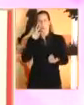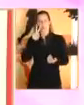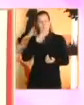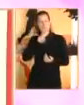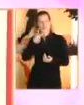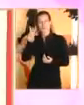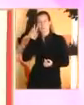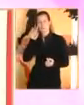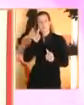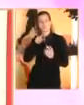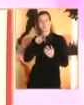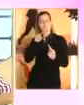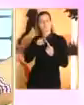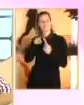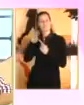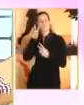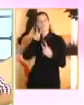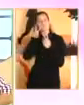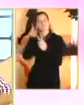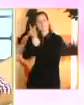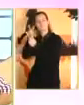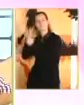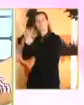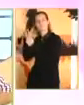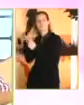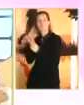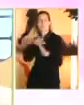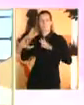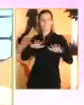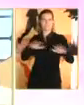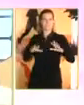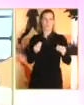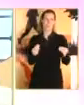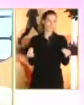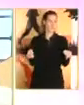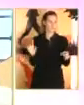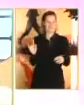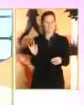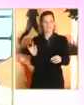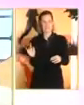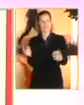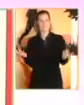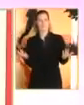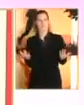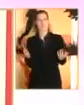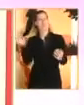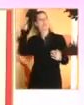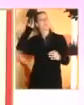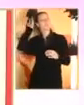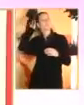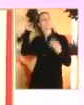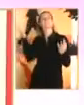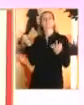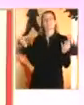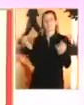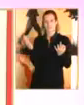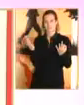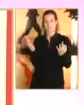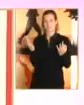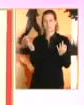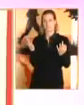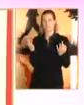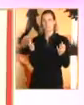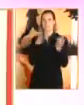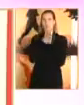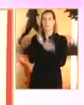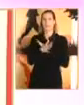pues... Que no para quieto, ¿eh? Es un terremoto... Pero vamos... ¿Qué es un implante coclear? Un implante coclear es un... explicado